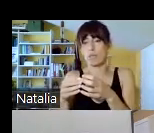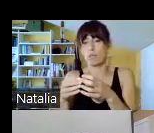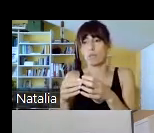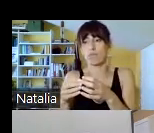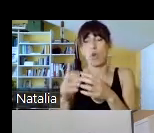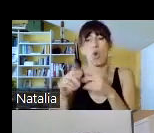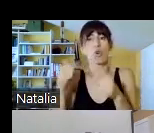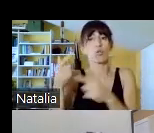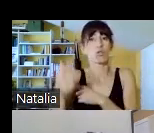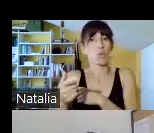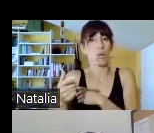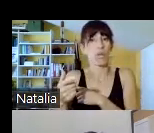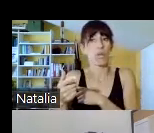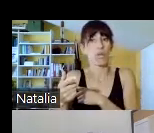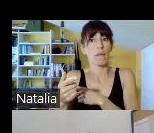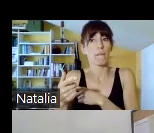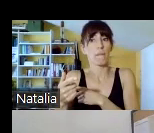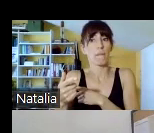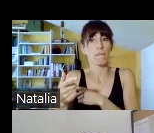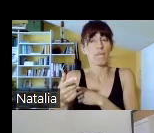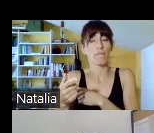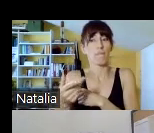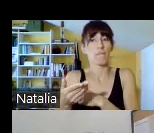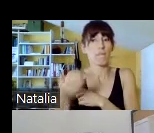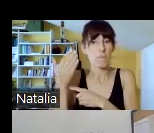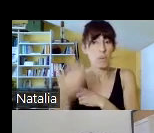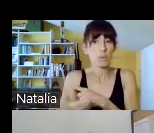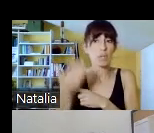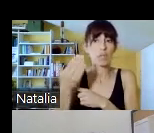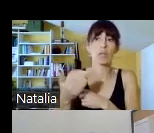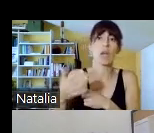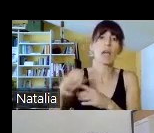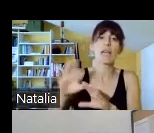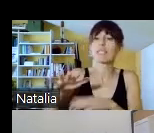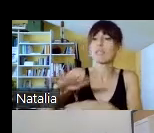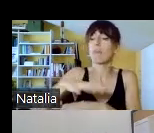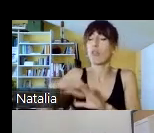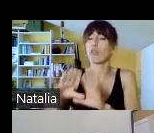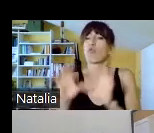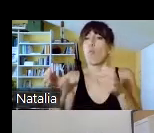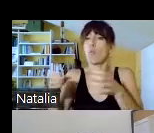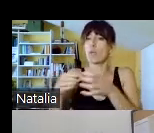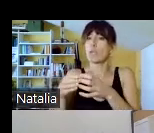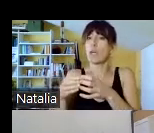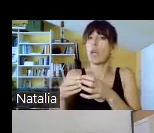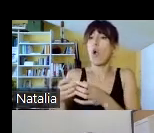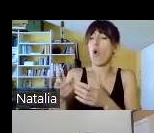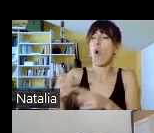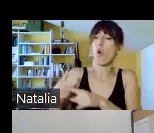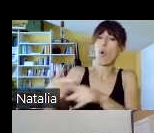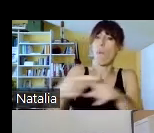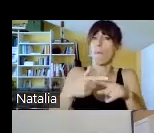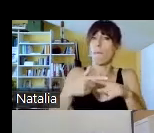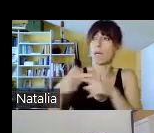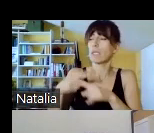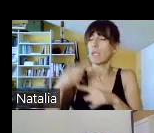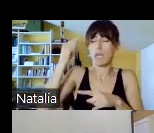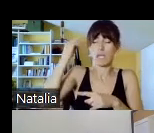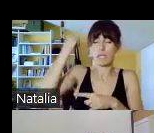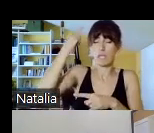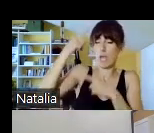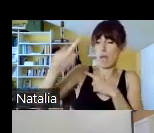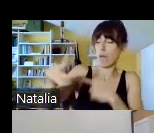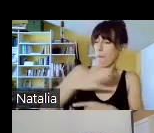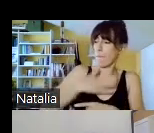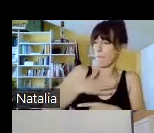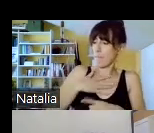consecuencia, es preciso crear espacios comunitarios donde compartir y darnos cuenta de que lo que nos pasa no es un problema